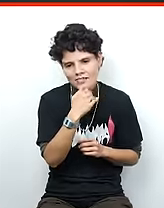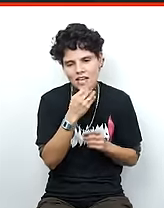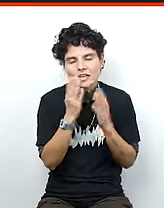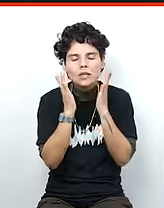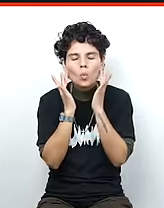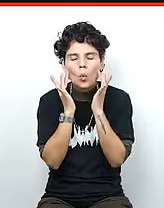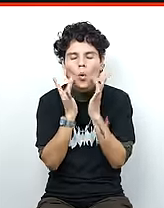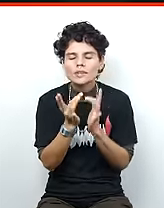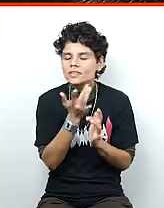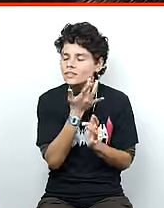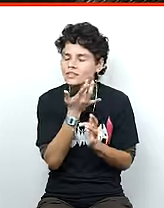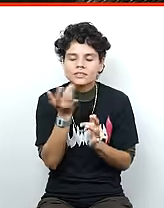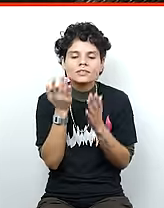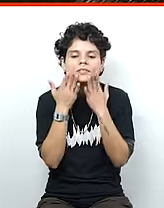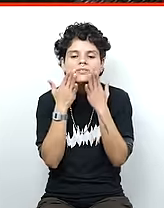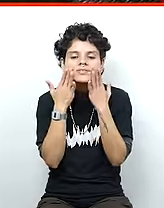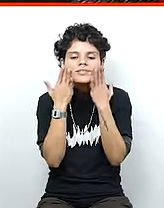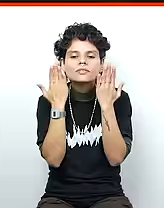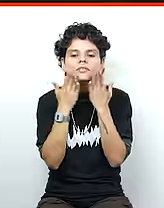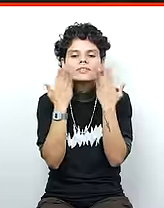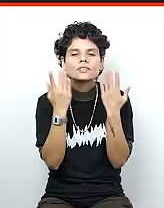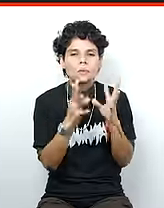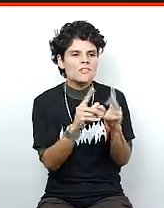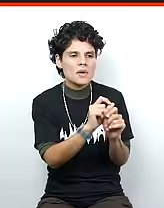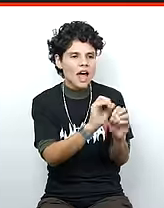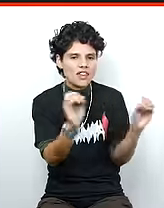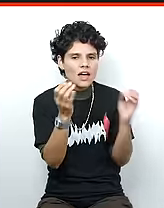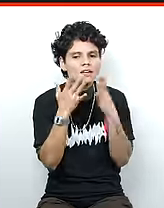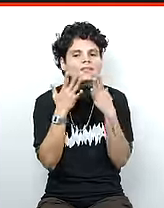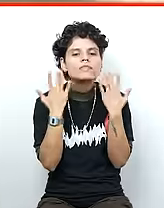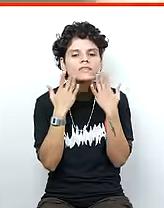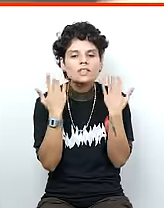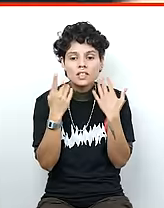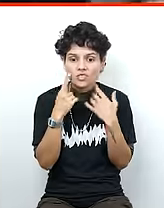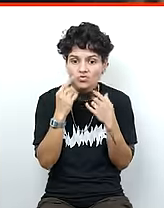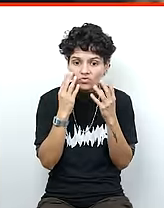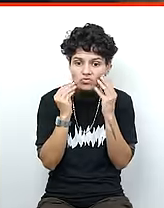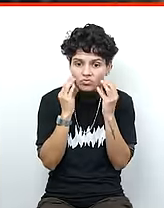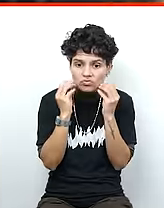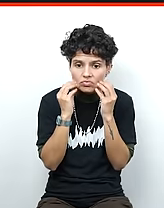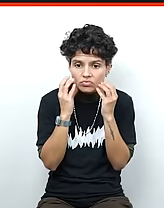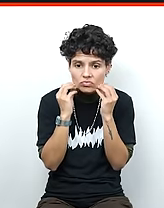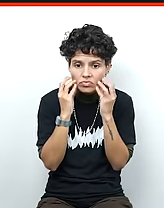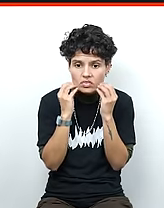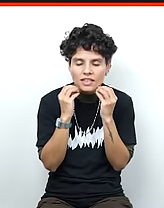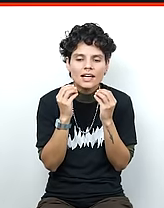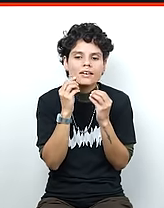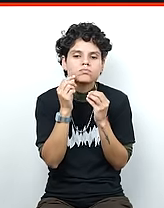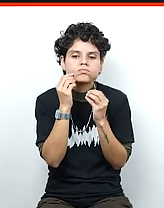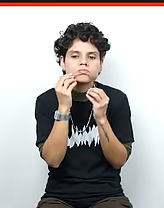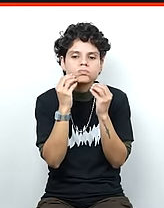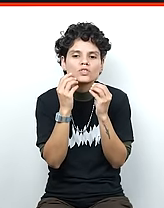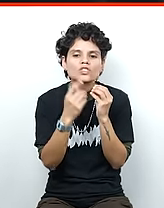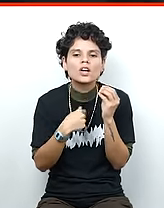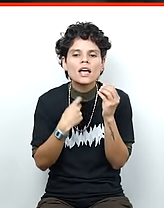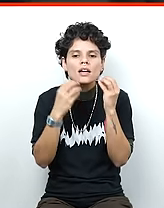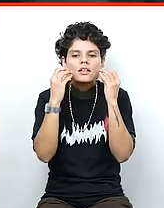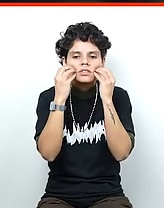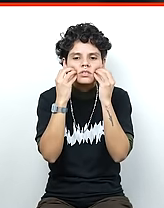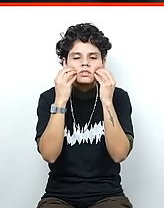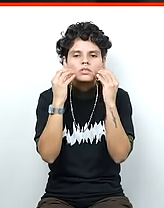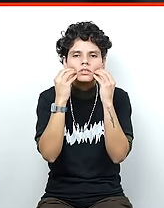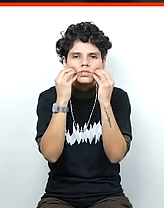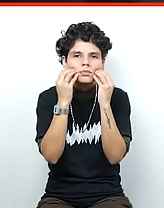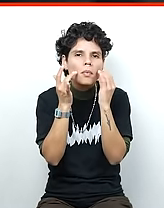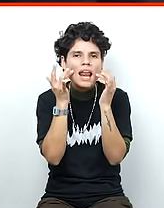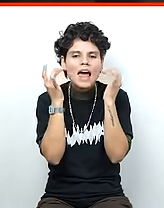guau. No me salía, mi familia nadie ocupa, o yo nomás, pues. ¿Pero si en la piña no te tanto? No, porque lo que pasa es que aquí en el medio tenía como peladito.